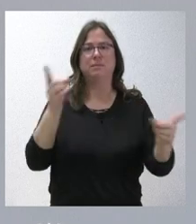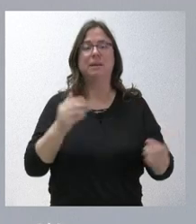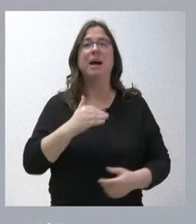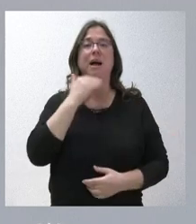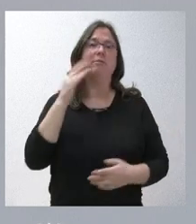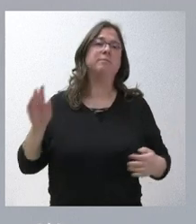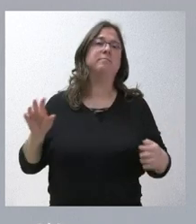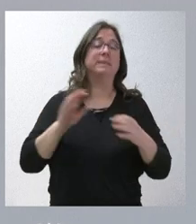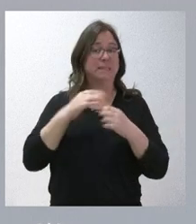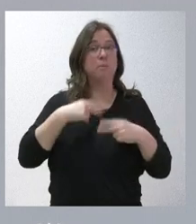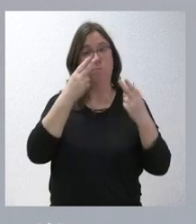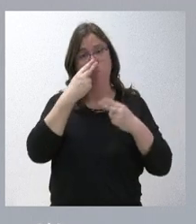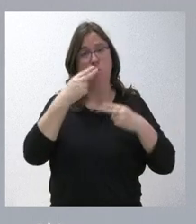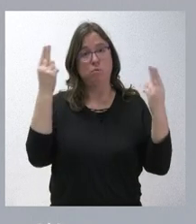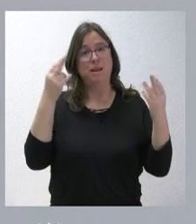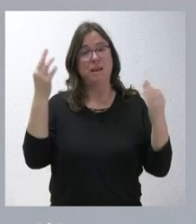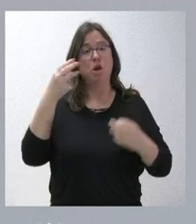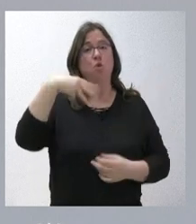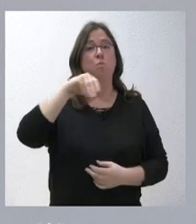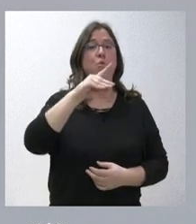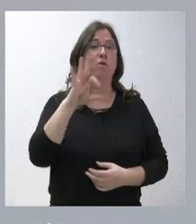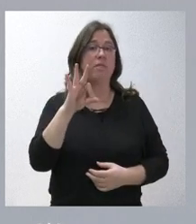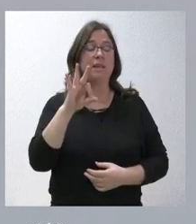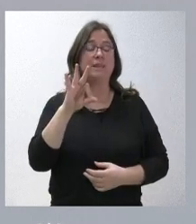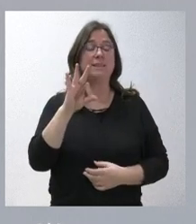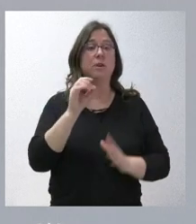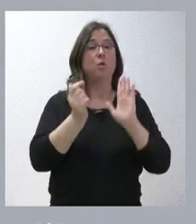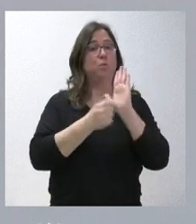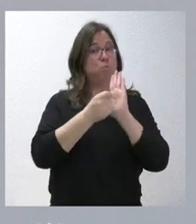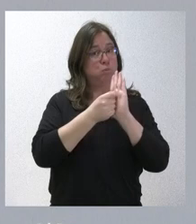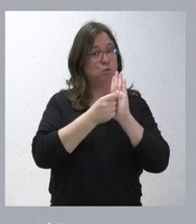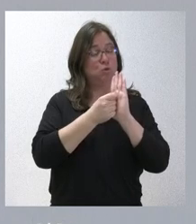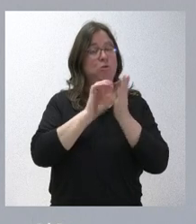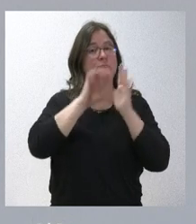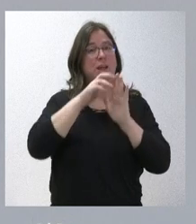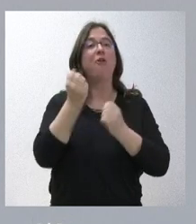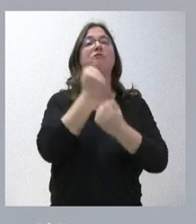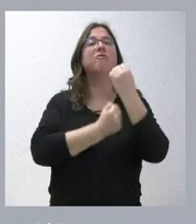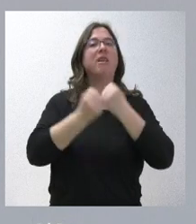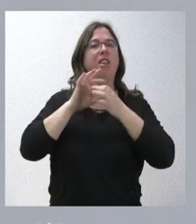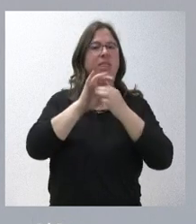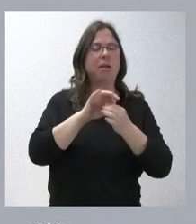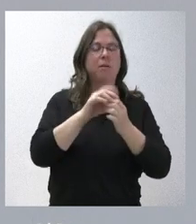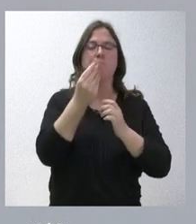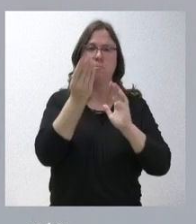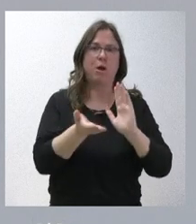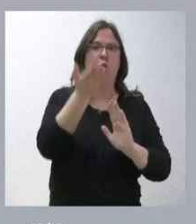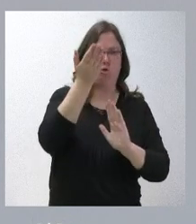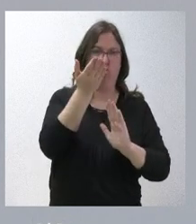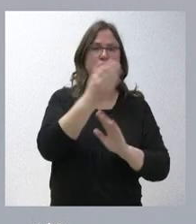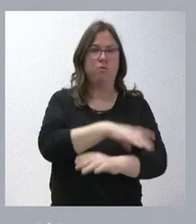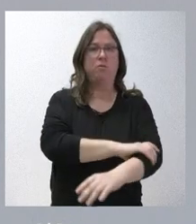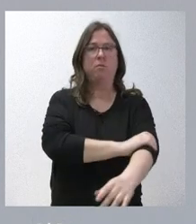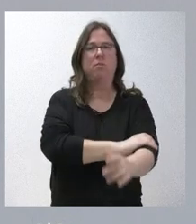hecho que ya se hizo Pública que es que mudis ha mejorado la calificación financiera de Castilla y león y la